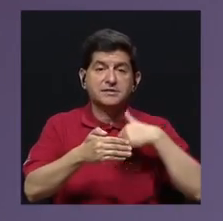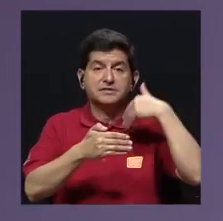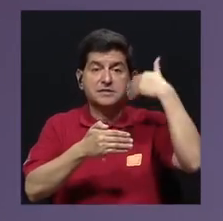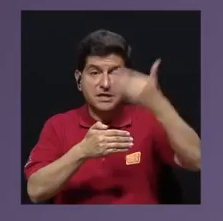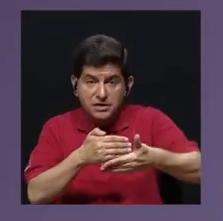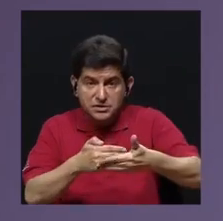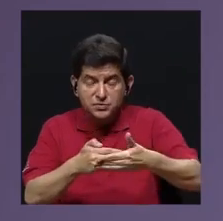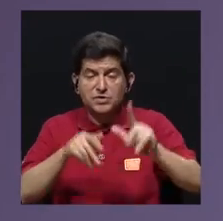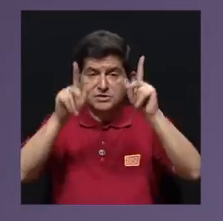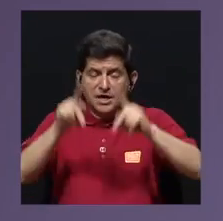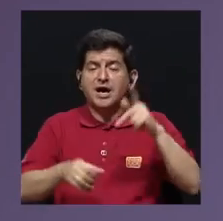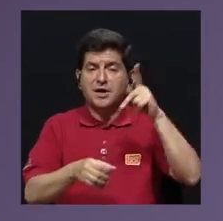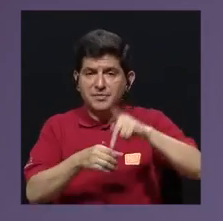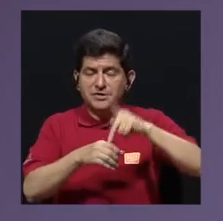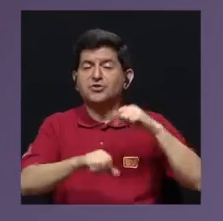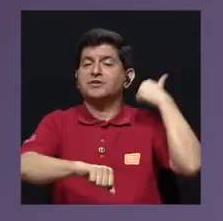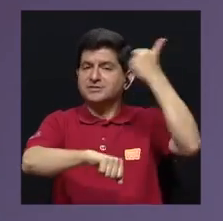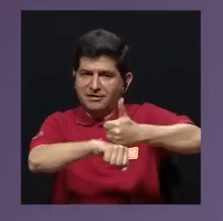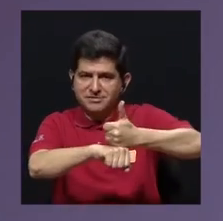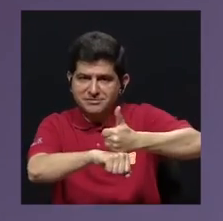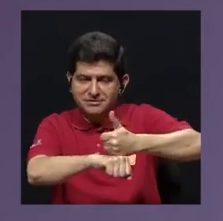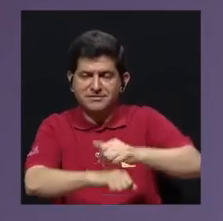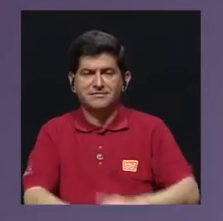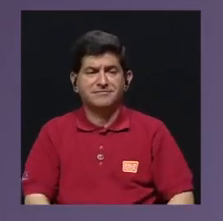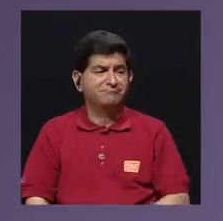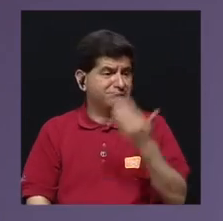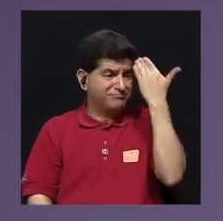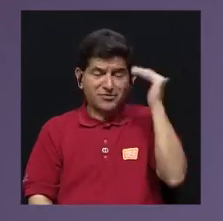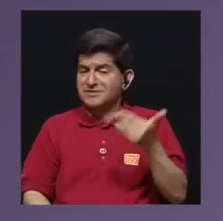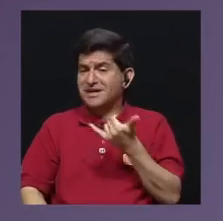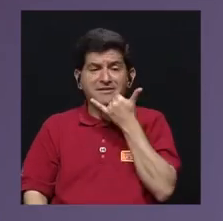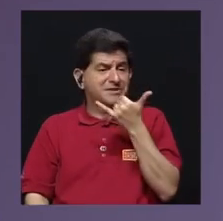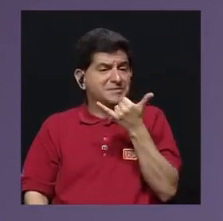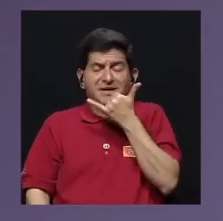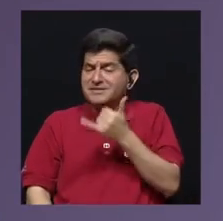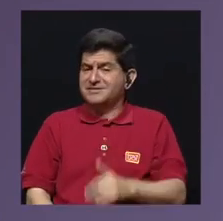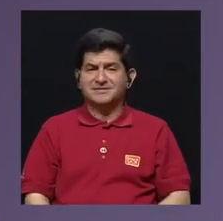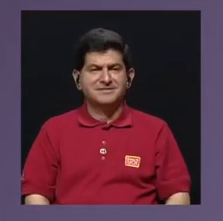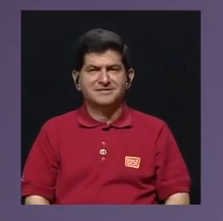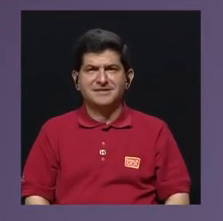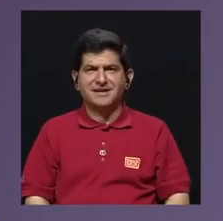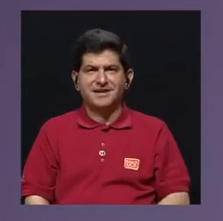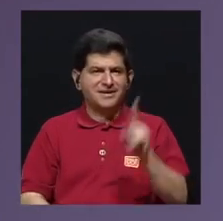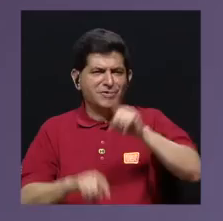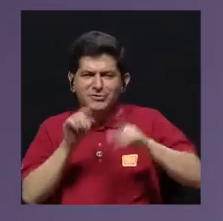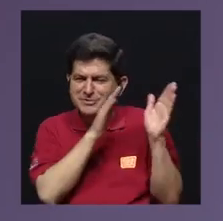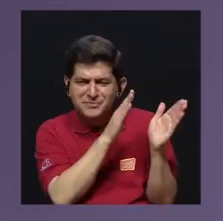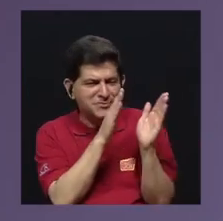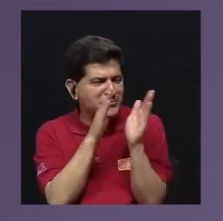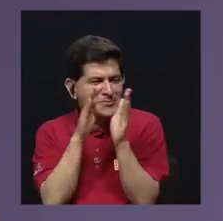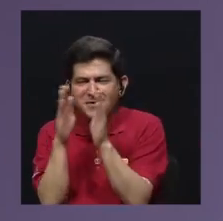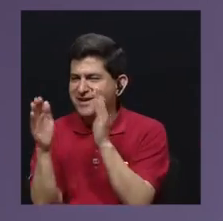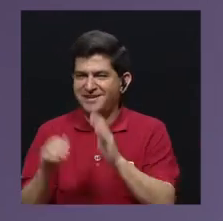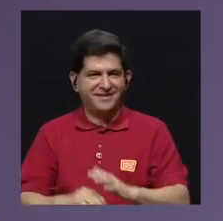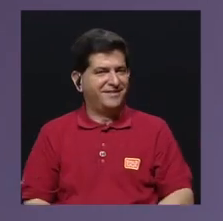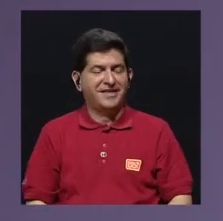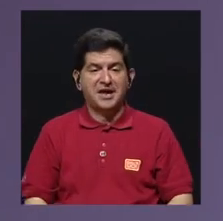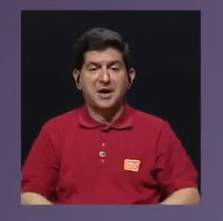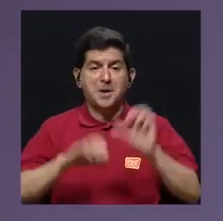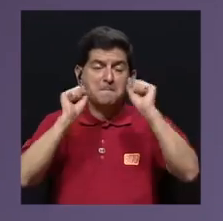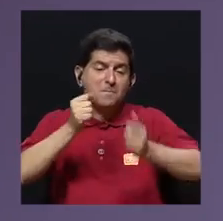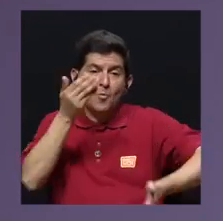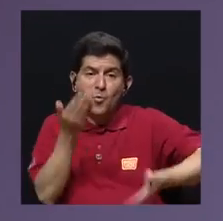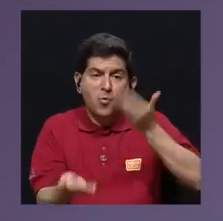los que participamos y todas las que participamos, porque no se sabe qué va a pasar, es algo tan poco predecible, ¿verdad?, que puede ser